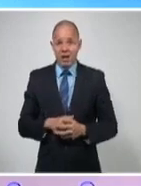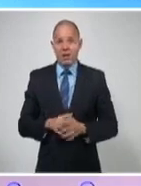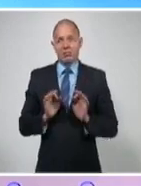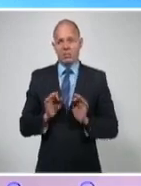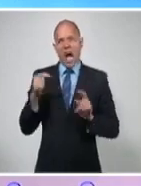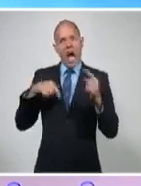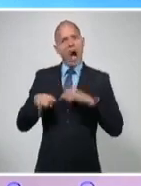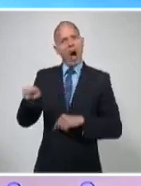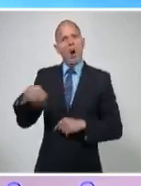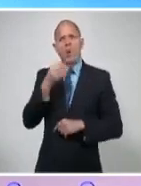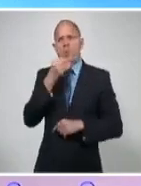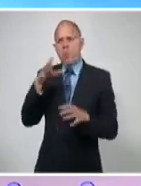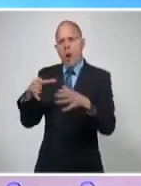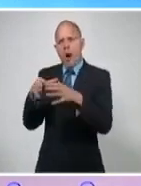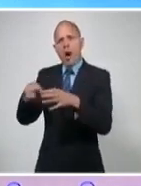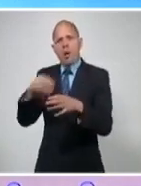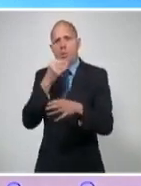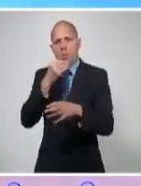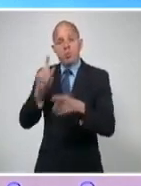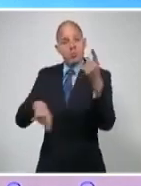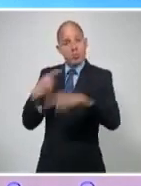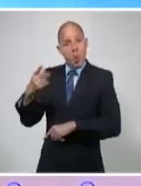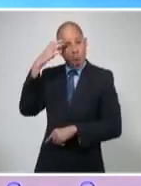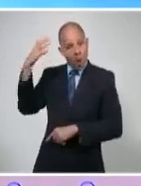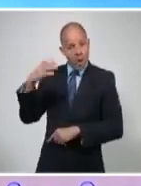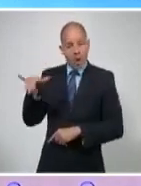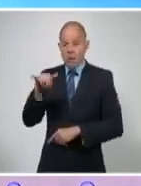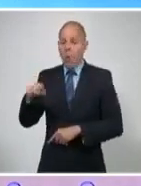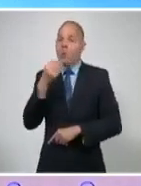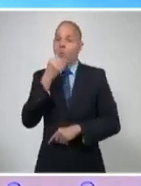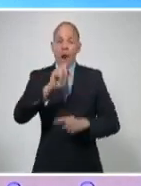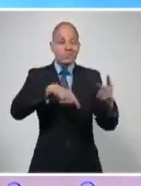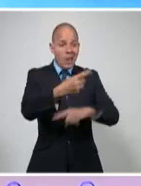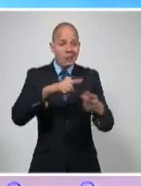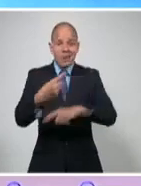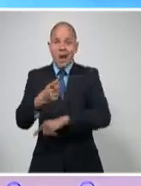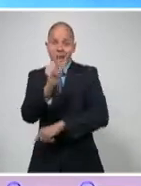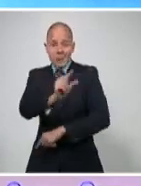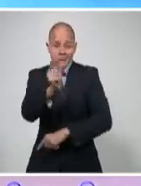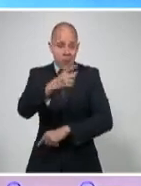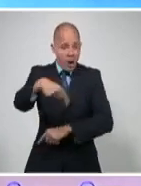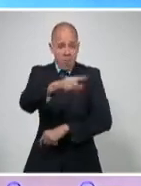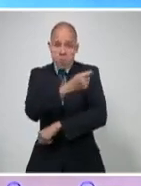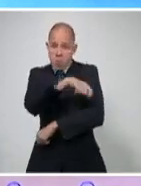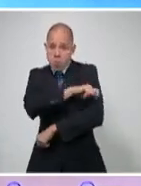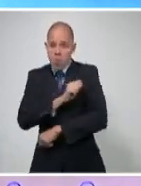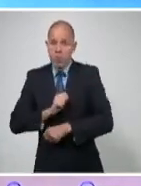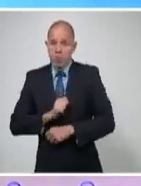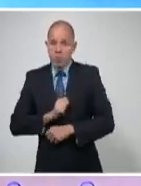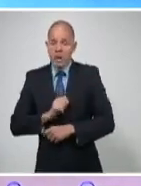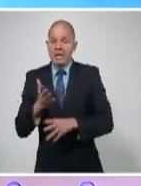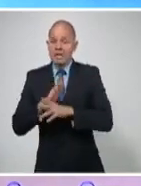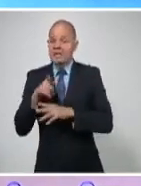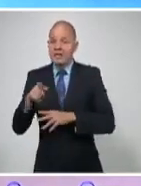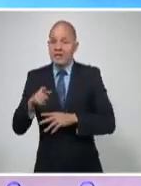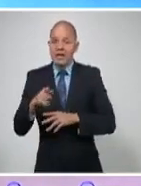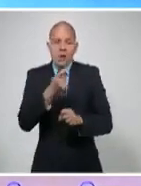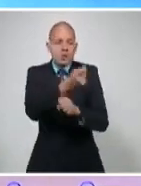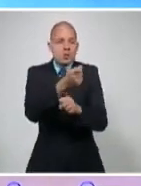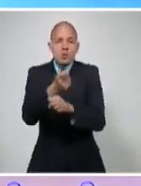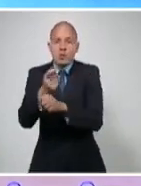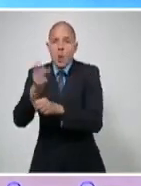Estado, sí, pero también contra cada individuo en pos del objetivo supremo de que sean los pueblos, oigan